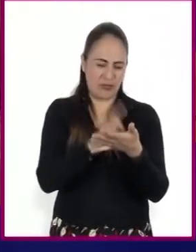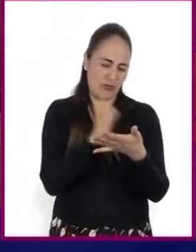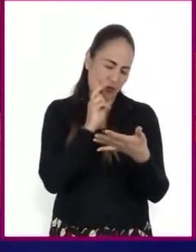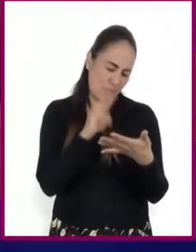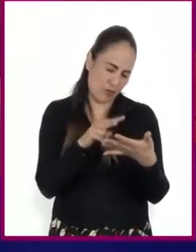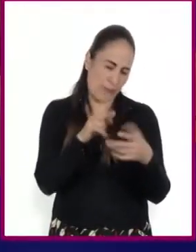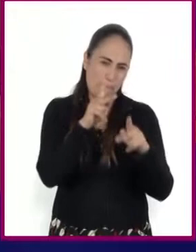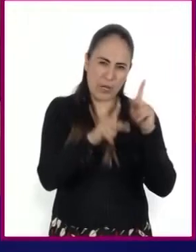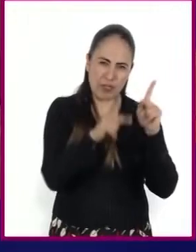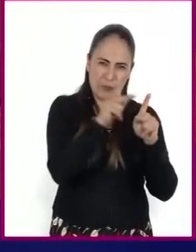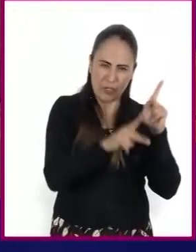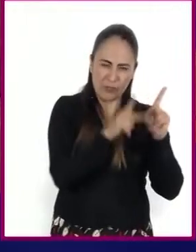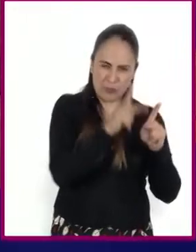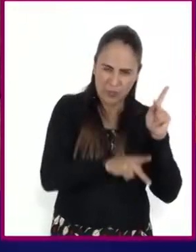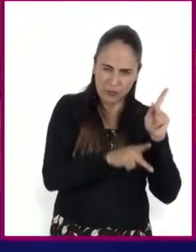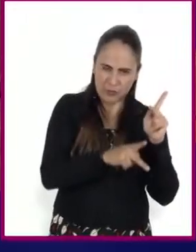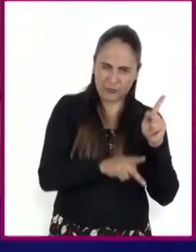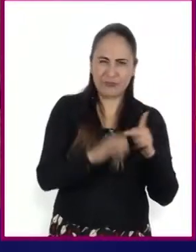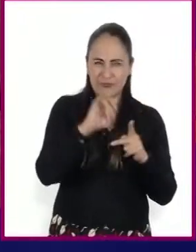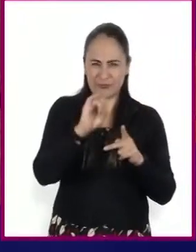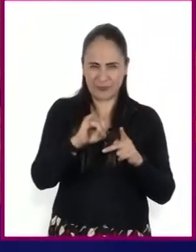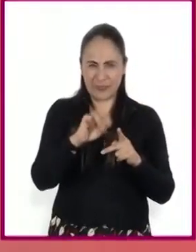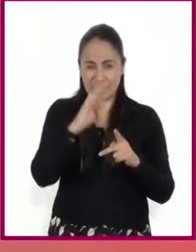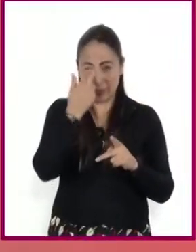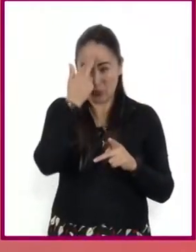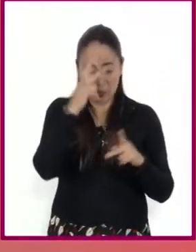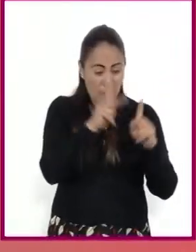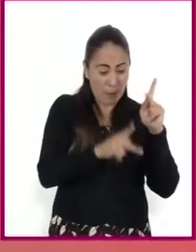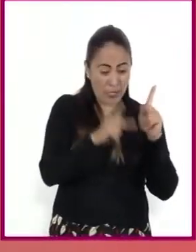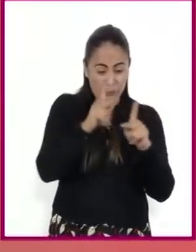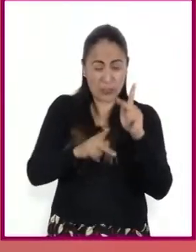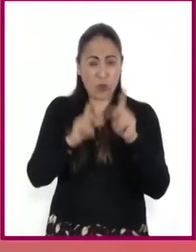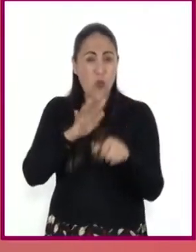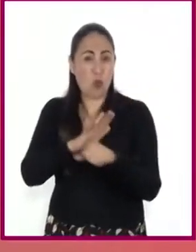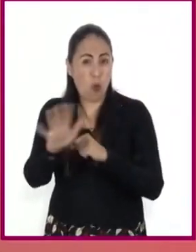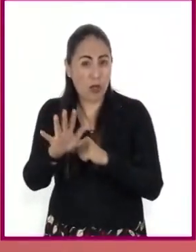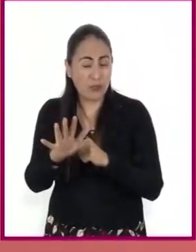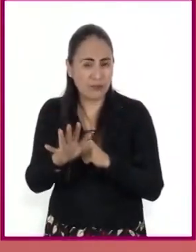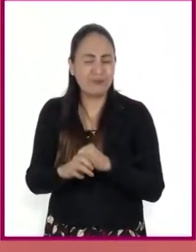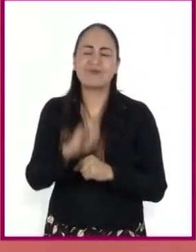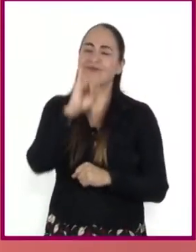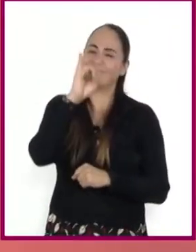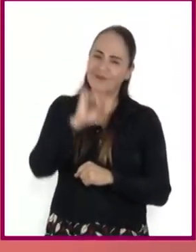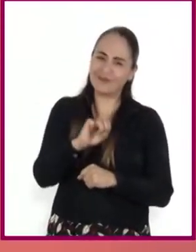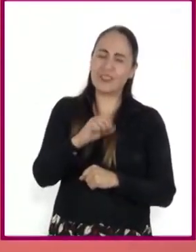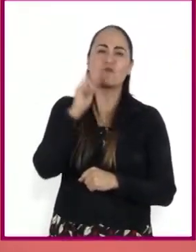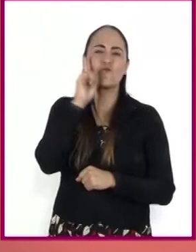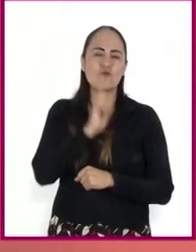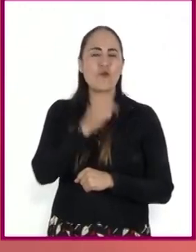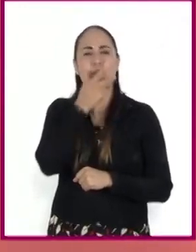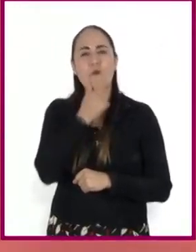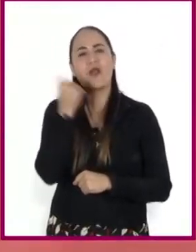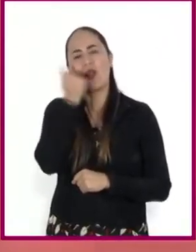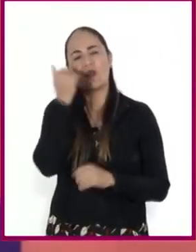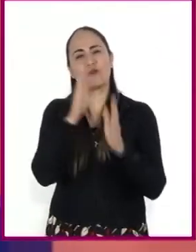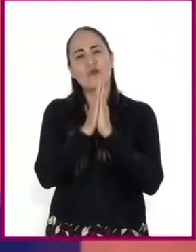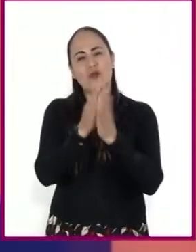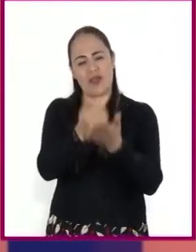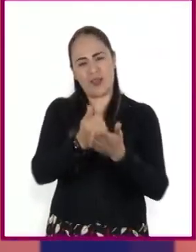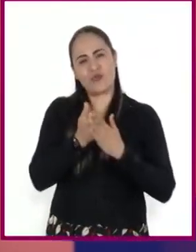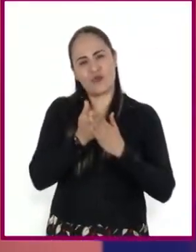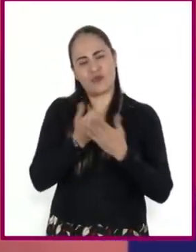es. ¿Recuerdas cuáles son esos elementos? Sí, maestra. Alumnas y alumnos, ayúdenme a enlistar los elementos de la